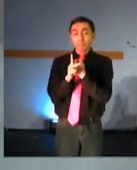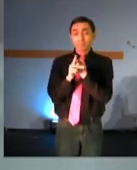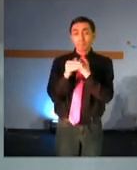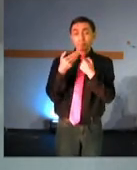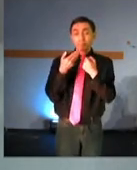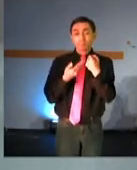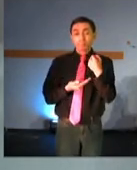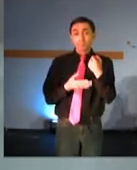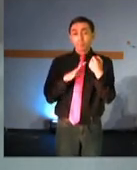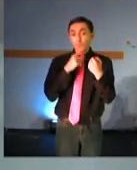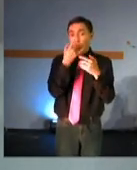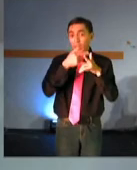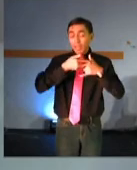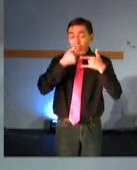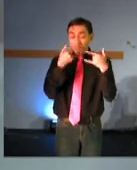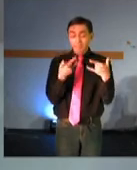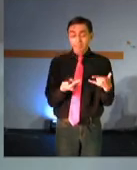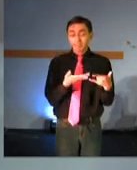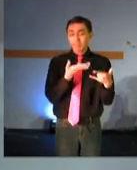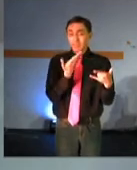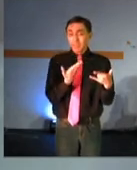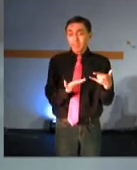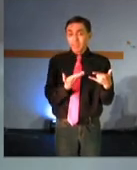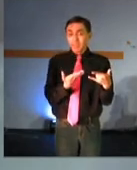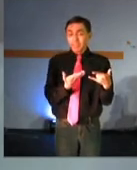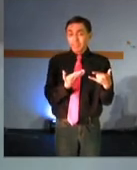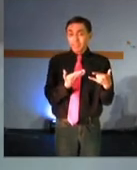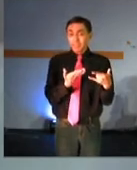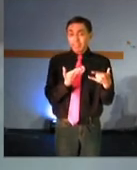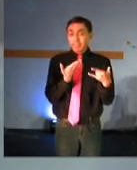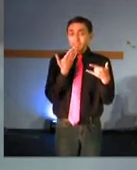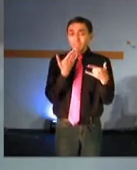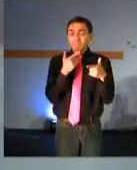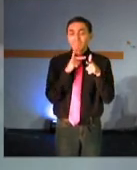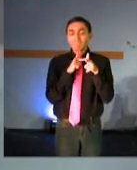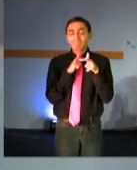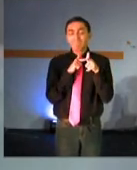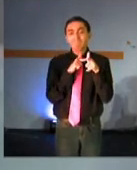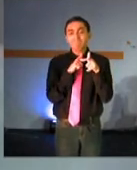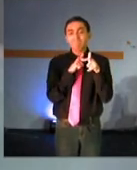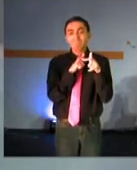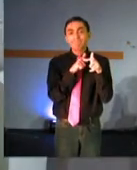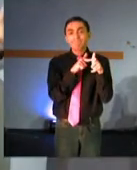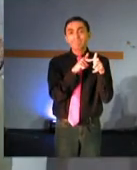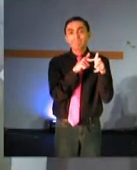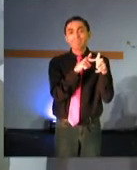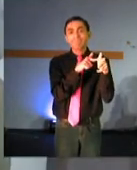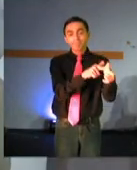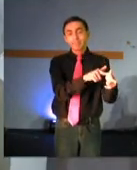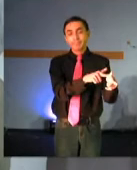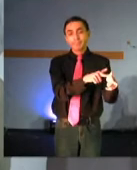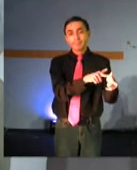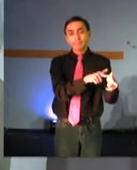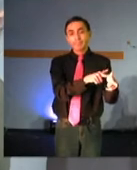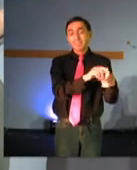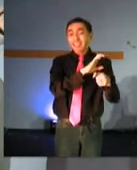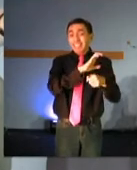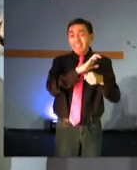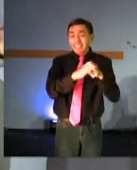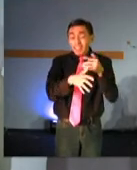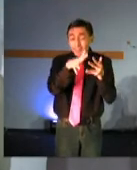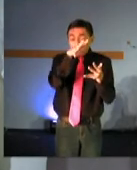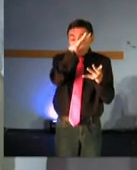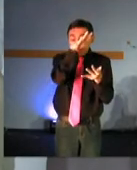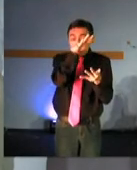Esta no es una historia que necesariamente que vaya a terminar nunca. La lucha contra el poder arbitrario no ha terminado ni terminará